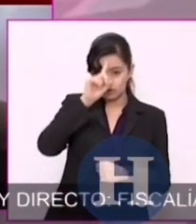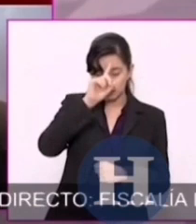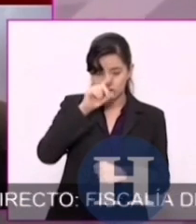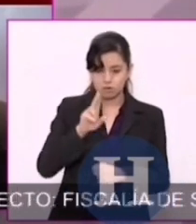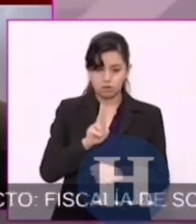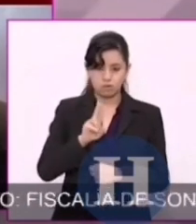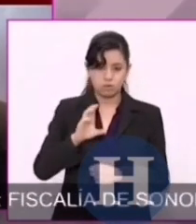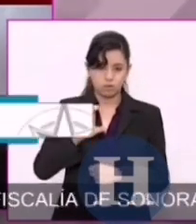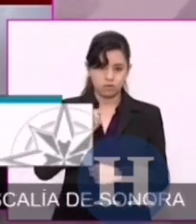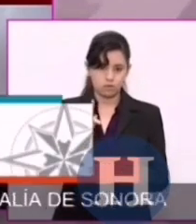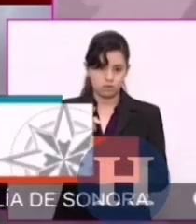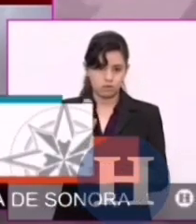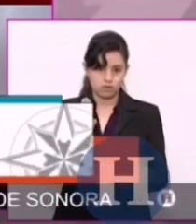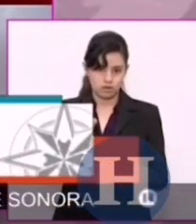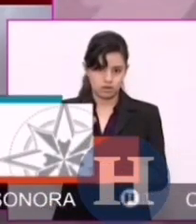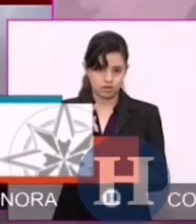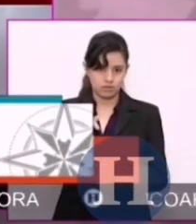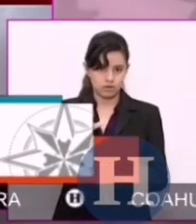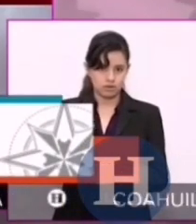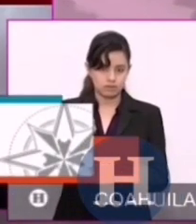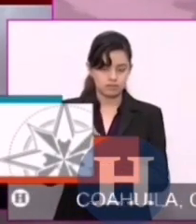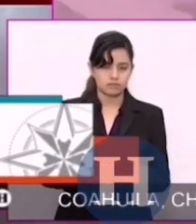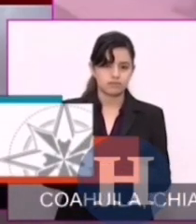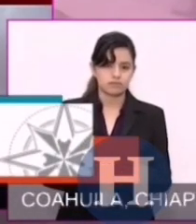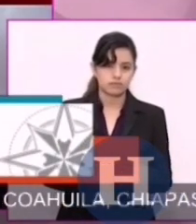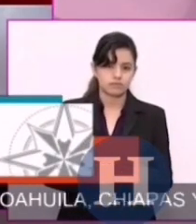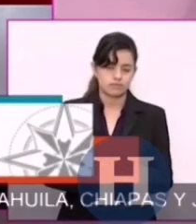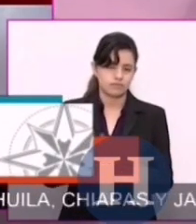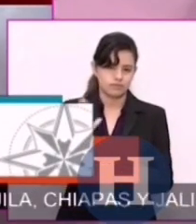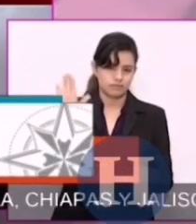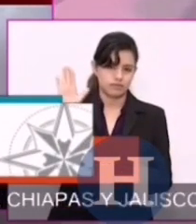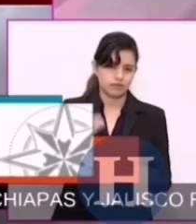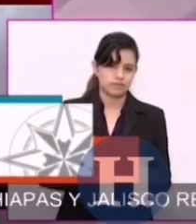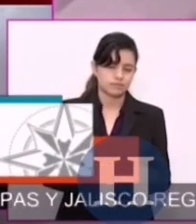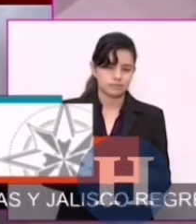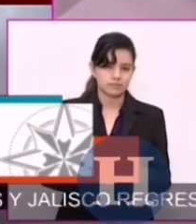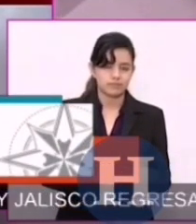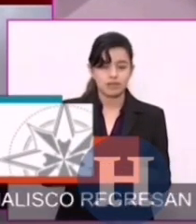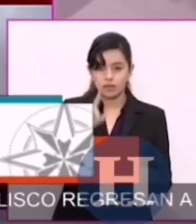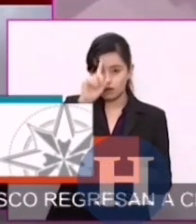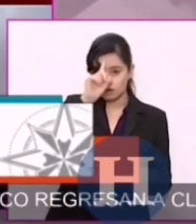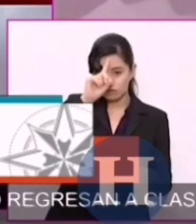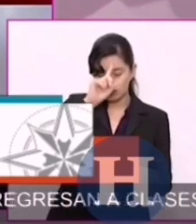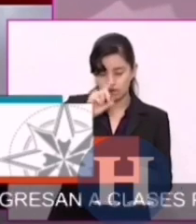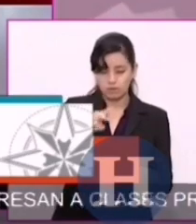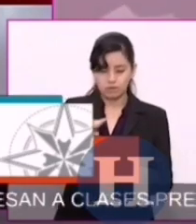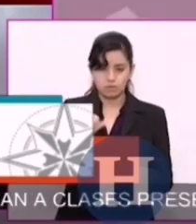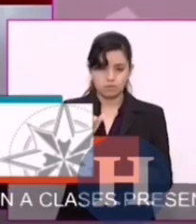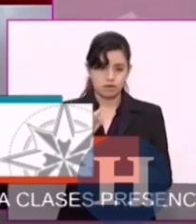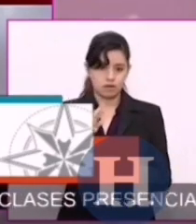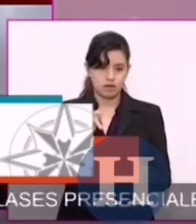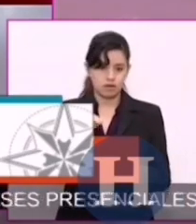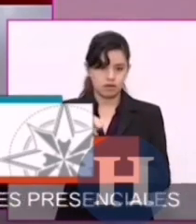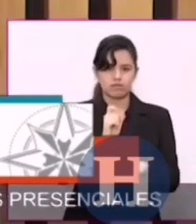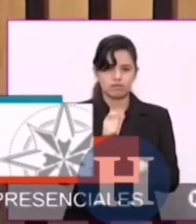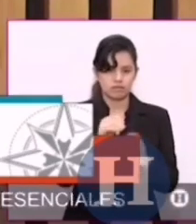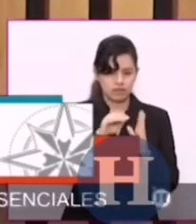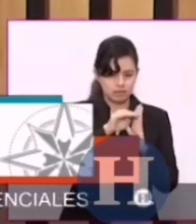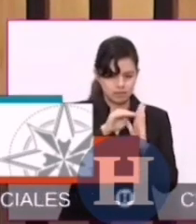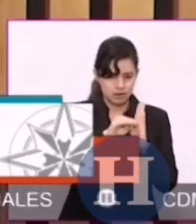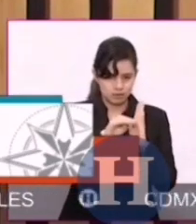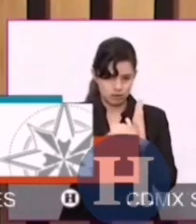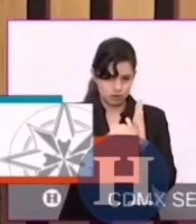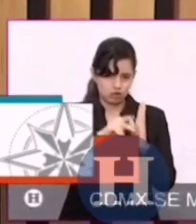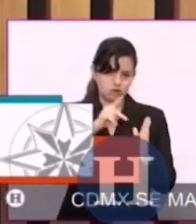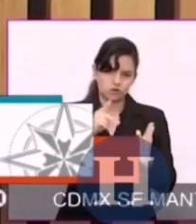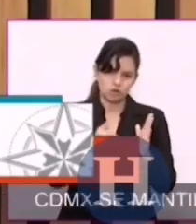Instituto Nacional Electoral dio a conocer que el proceso electoral del próximo 6 de junio, además de ser el más grande, es también el